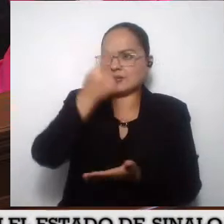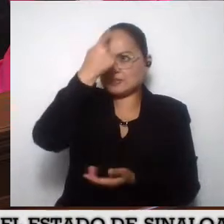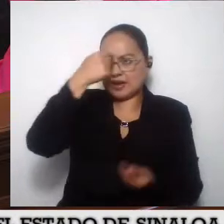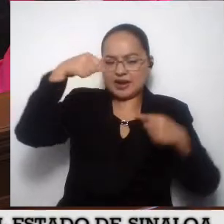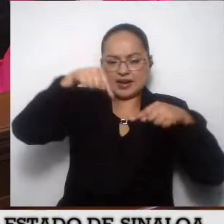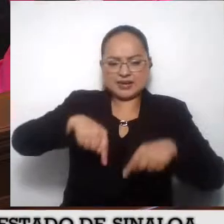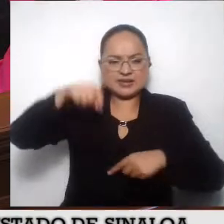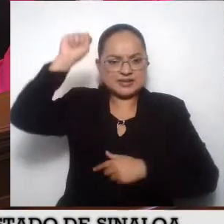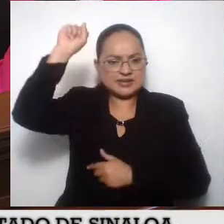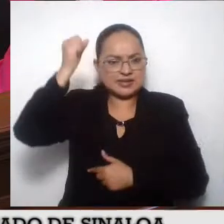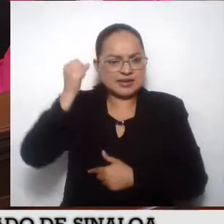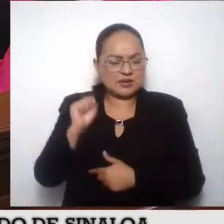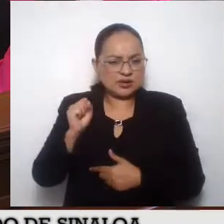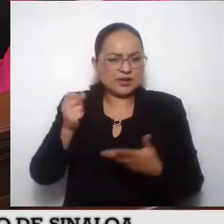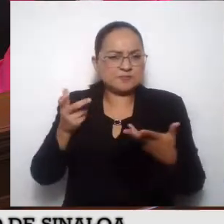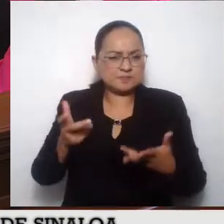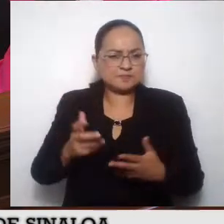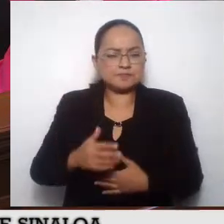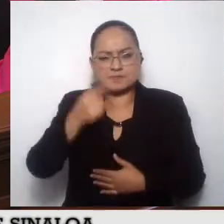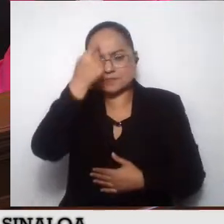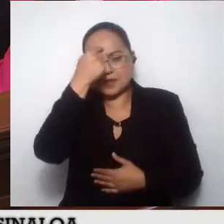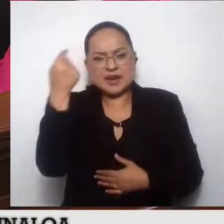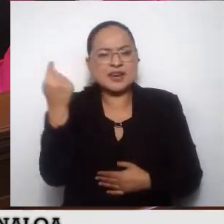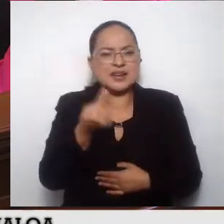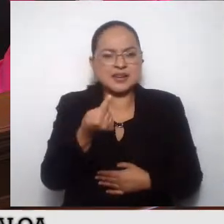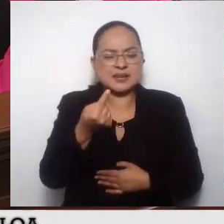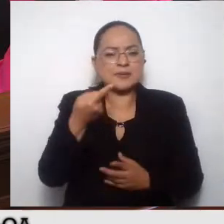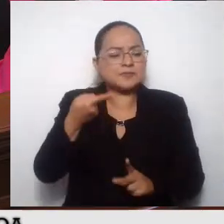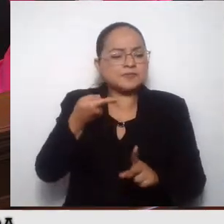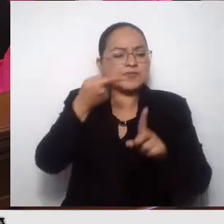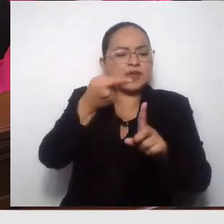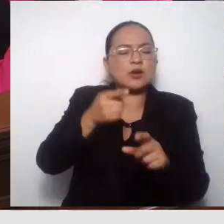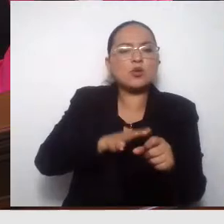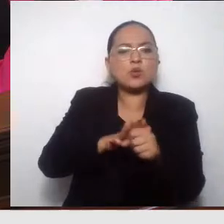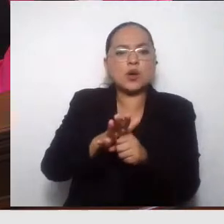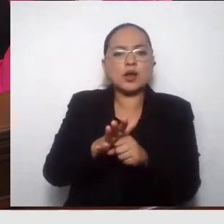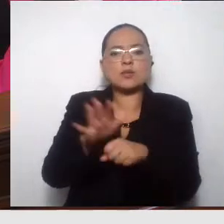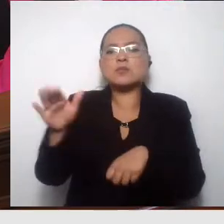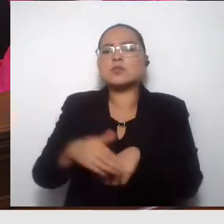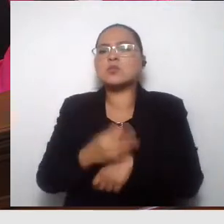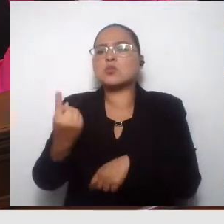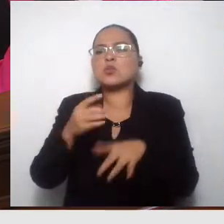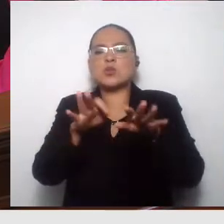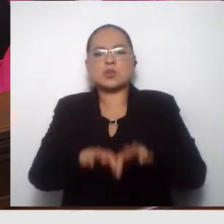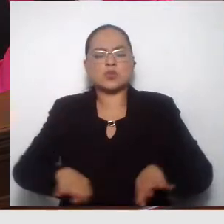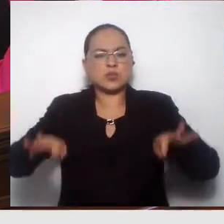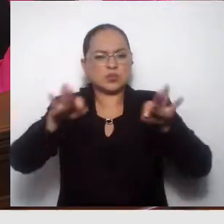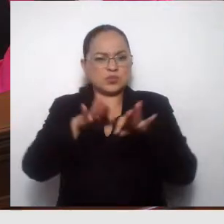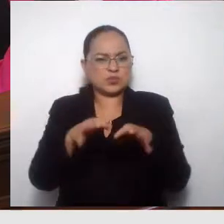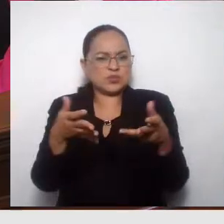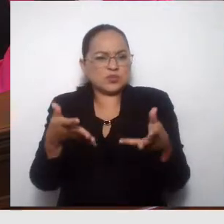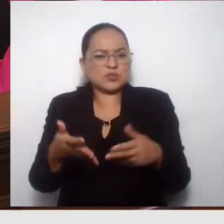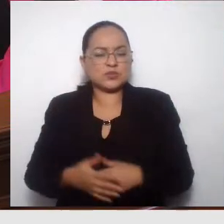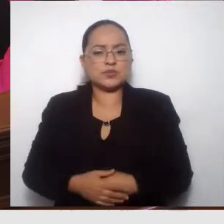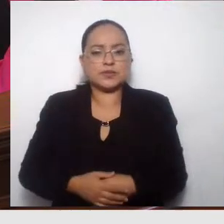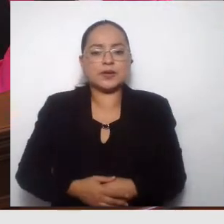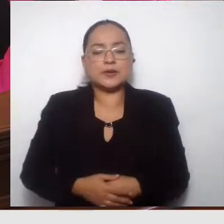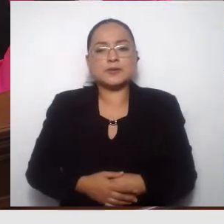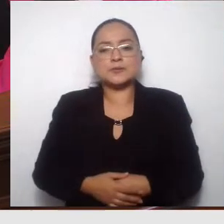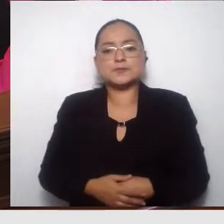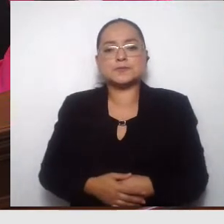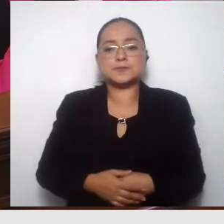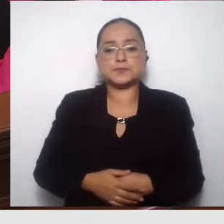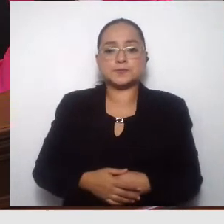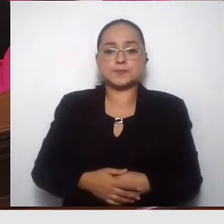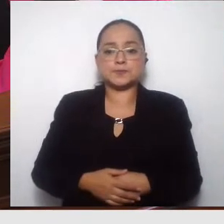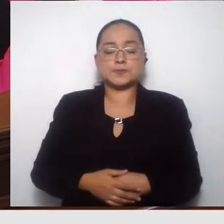materia? ¿Para qué? ¿Con qué fin? ¿Qué importancia tiene? Pues miren,